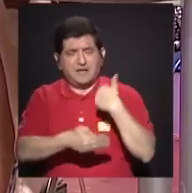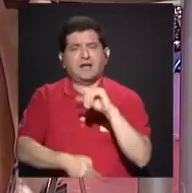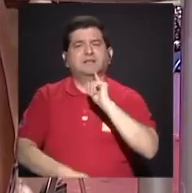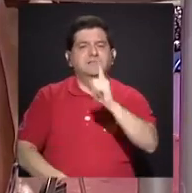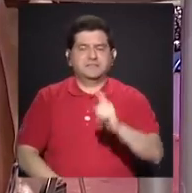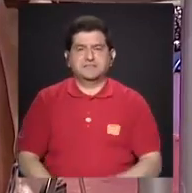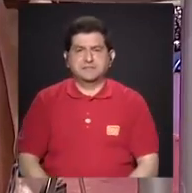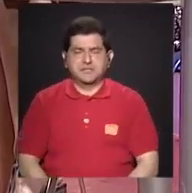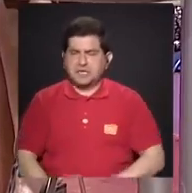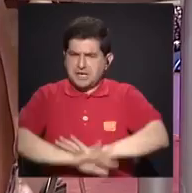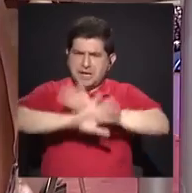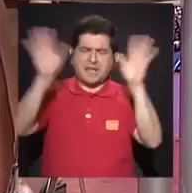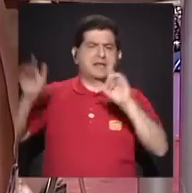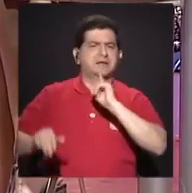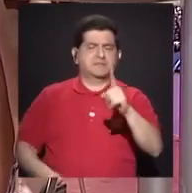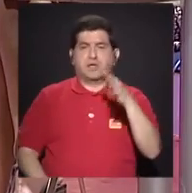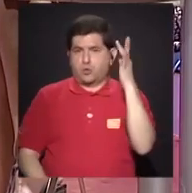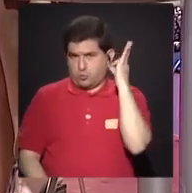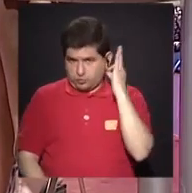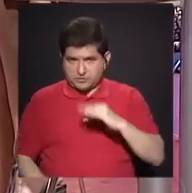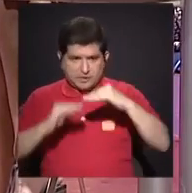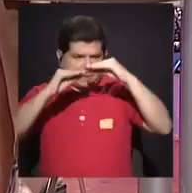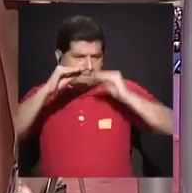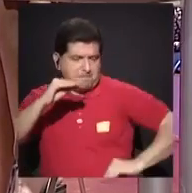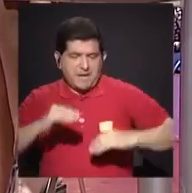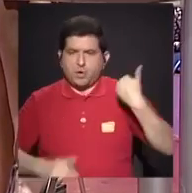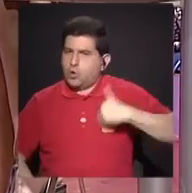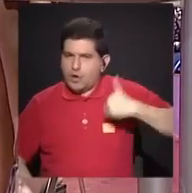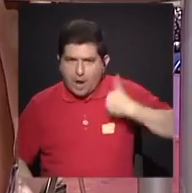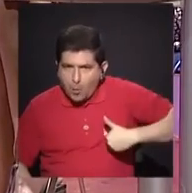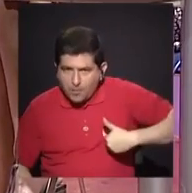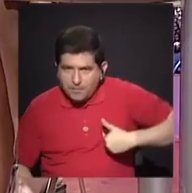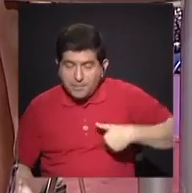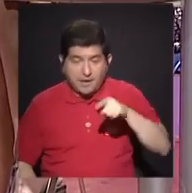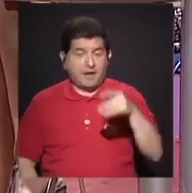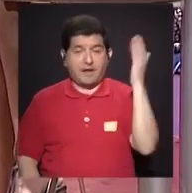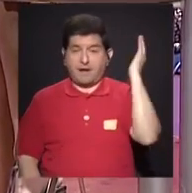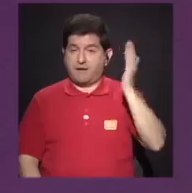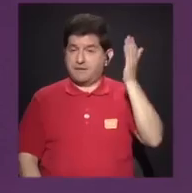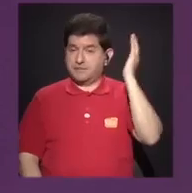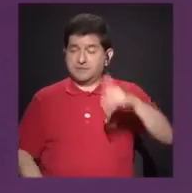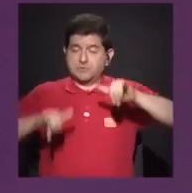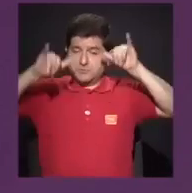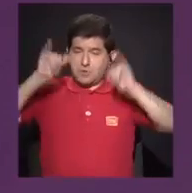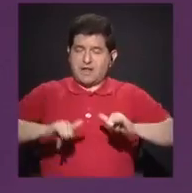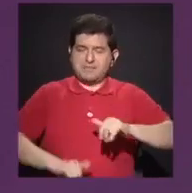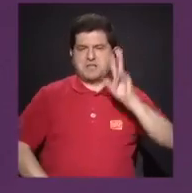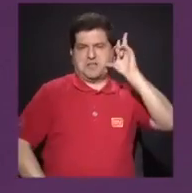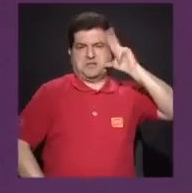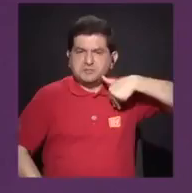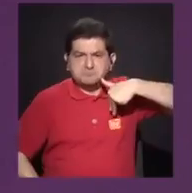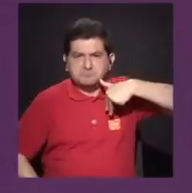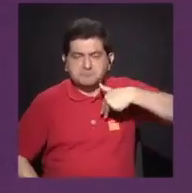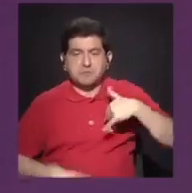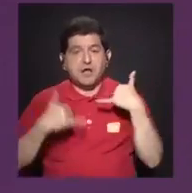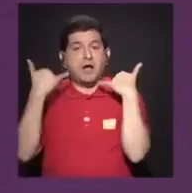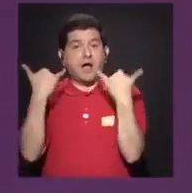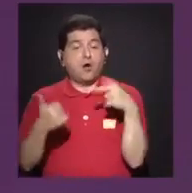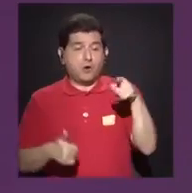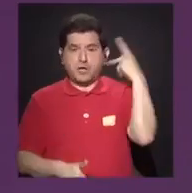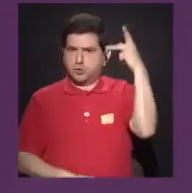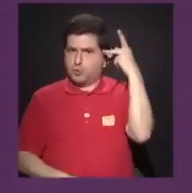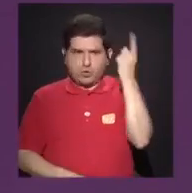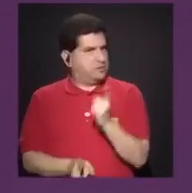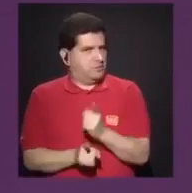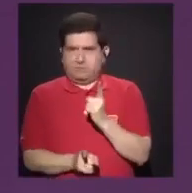y decir abiertamente que las mujeres somos inferiores a los hombres, que es justamente el discurso sobre el cual se sustenta el machismo. ahora eso es